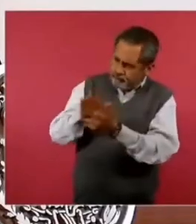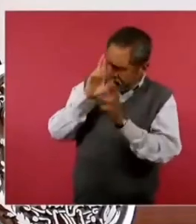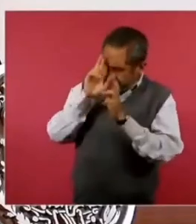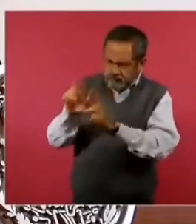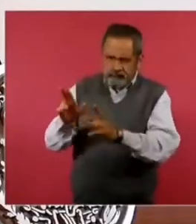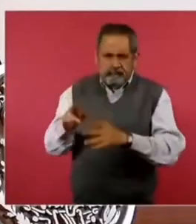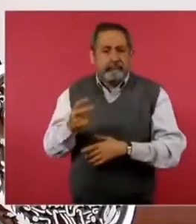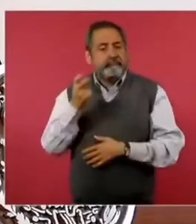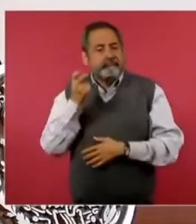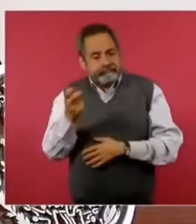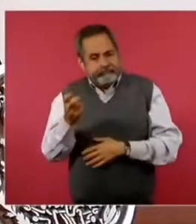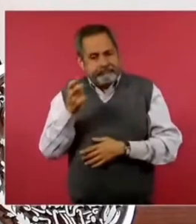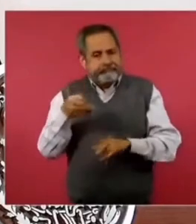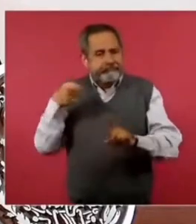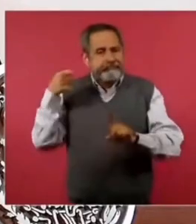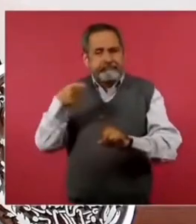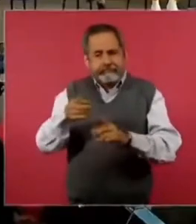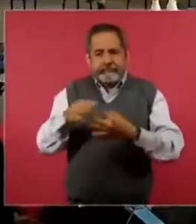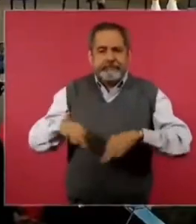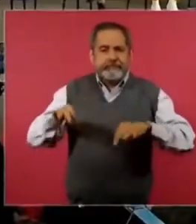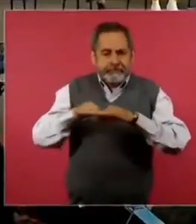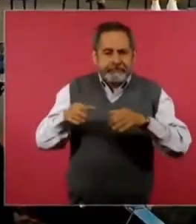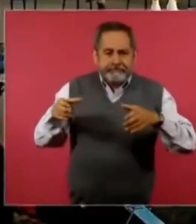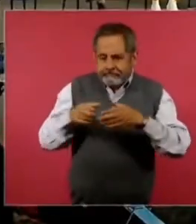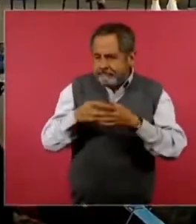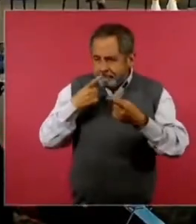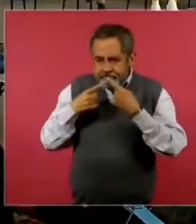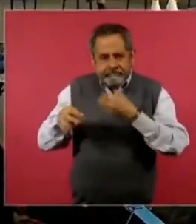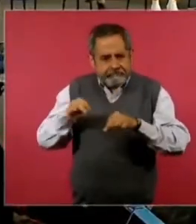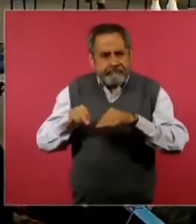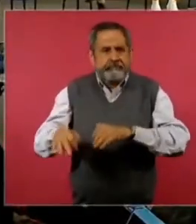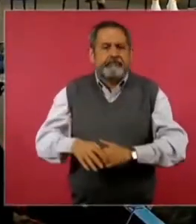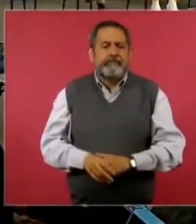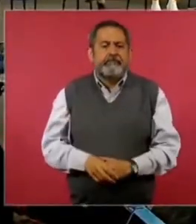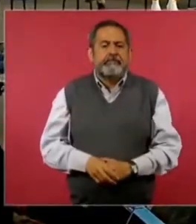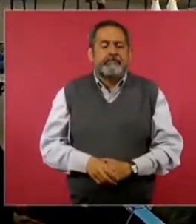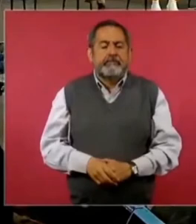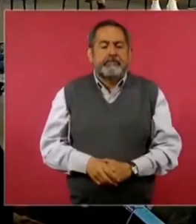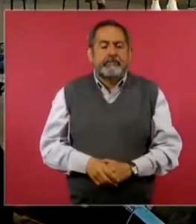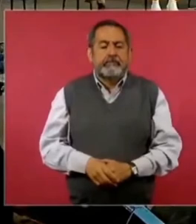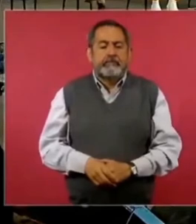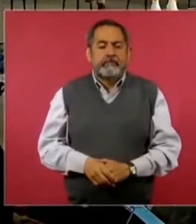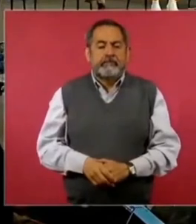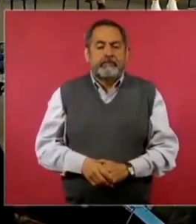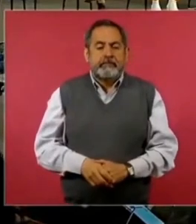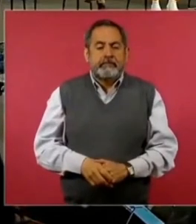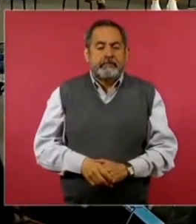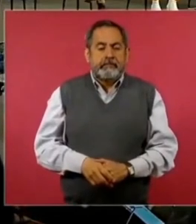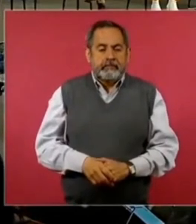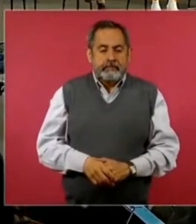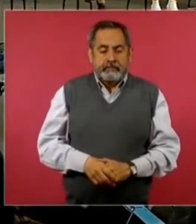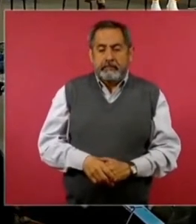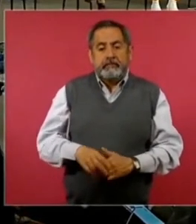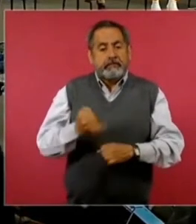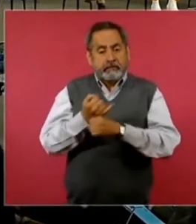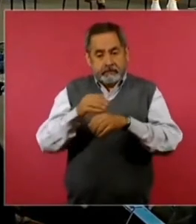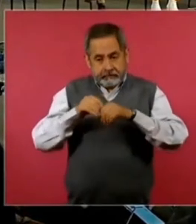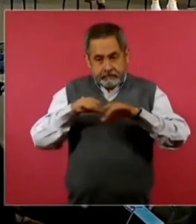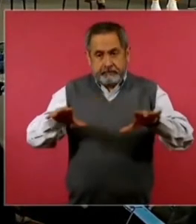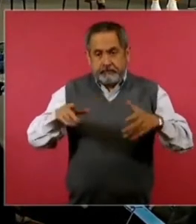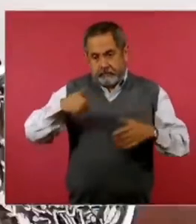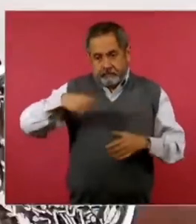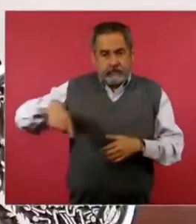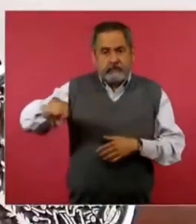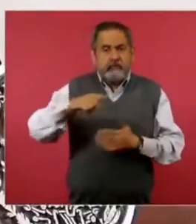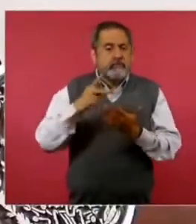sido otro de los ejes fundamentales con los que estamos trabajando. Y ahora tenemos que informarles a ustedes de